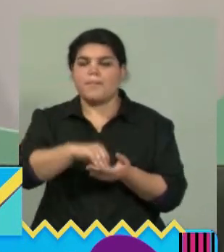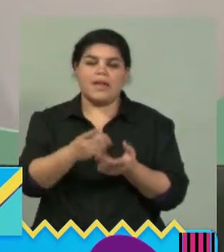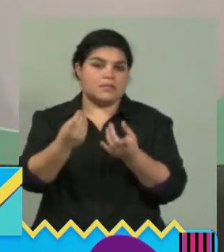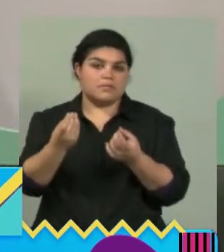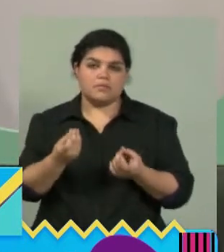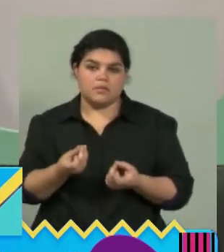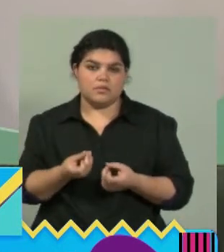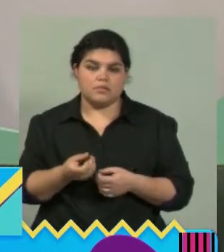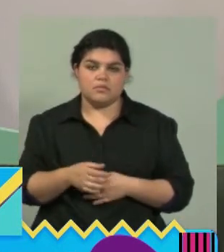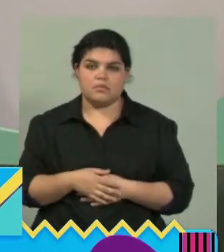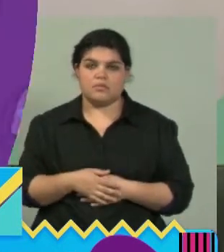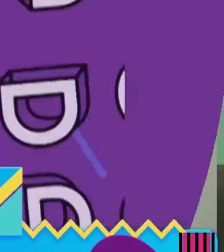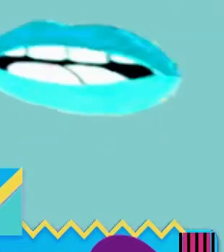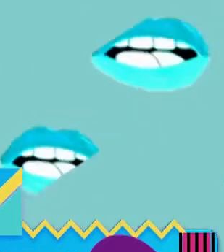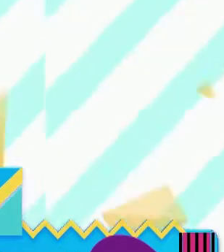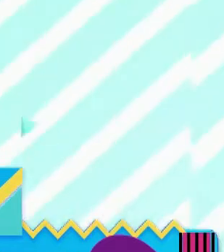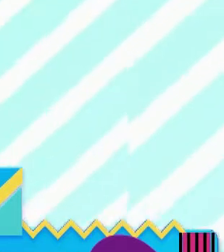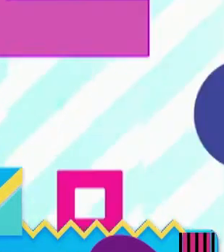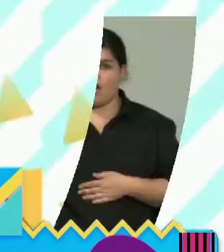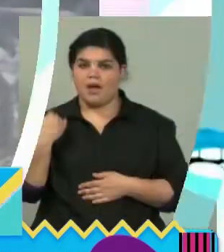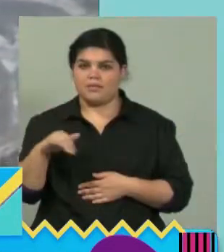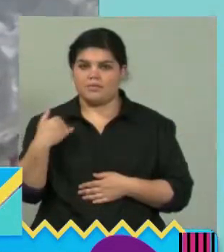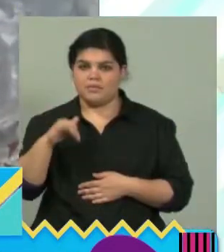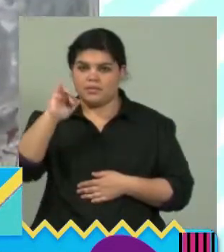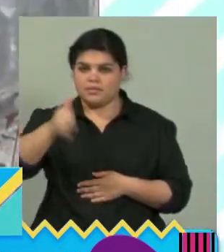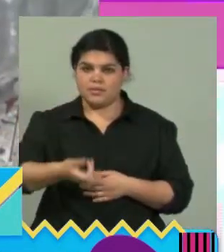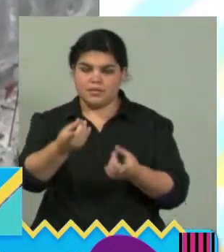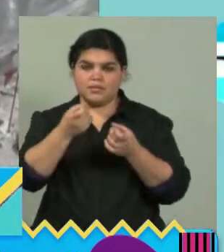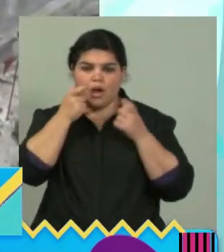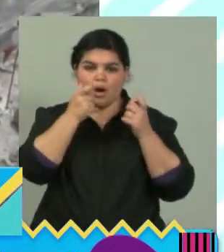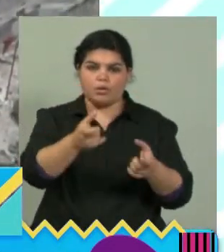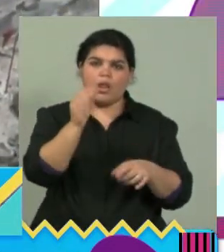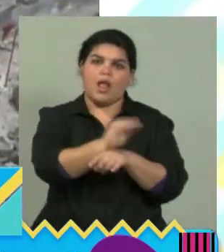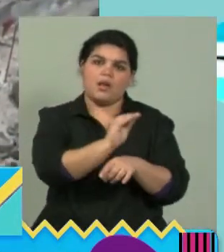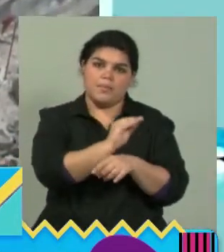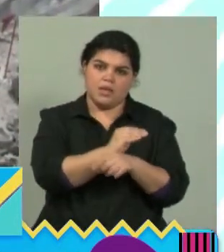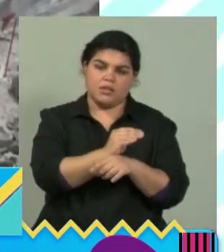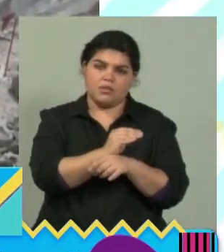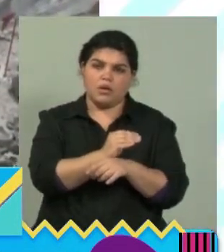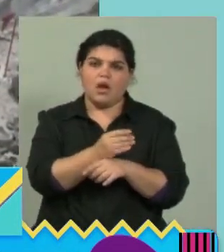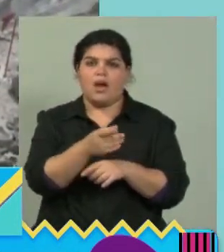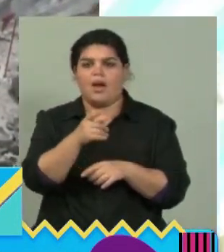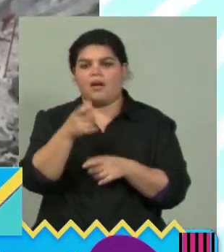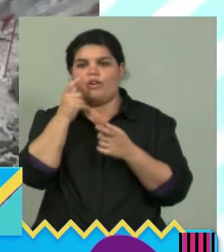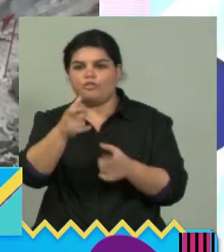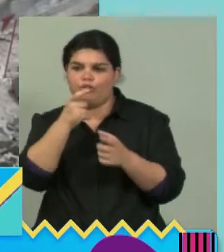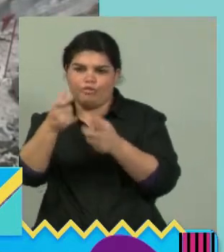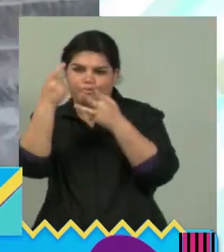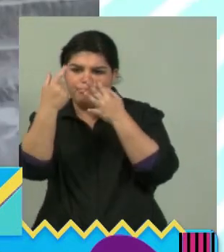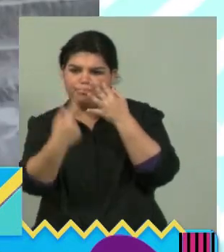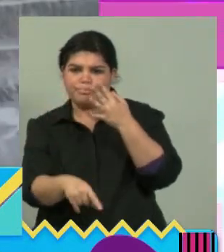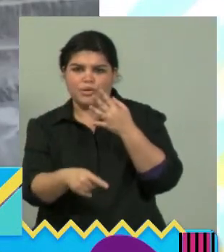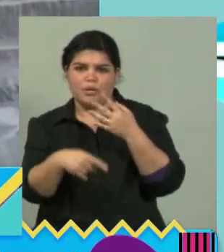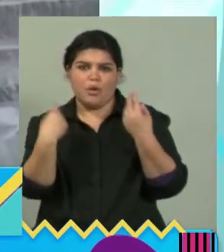los controles. Pero creo que en la Argentina el control de los alimentos, el control del vino, el control de un montón de actividades que tienen que